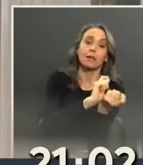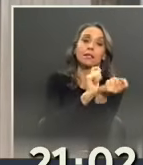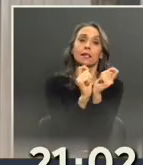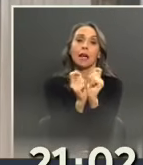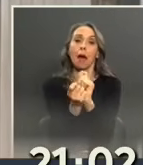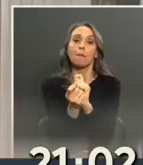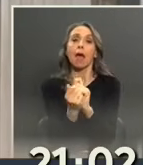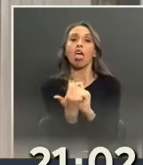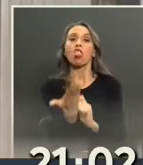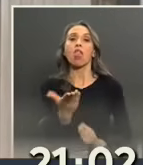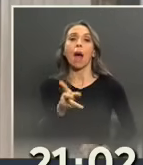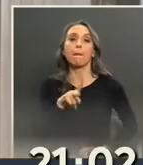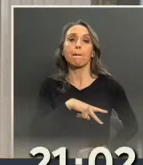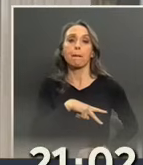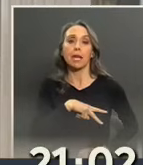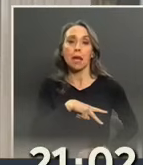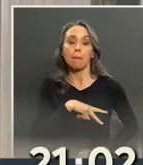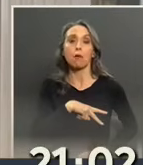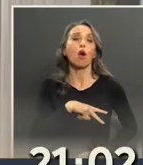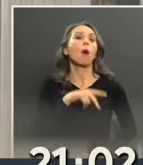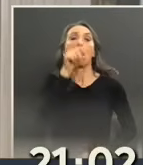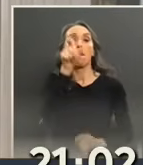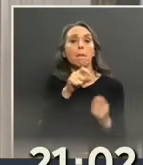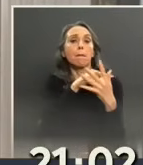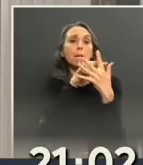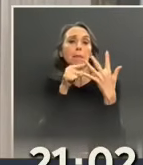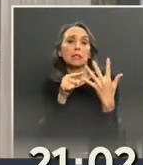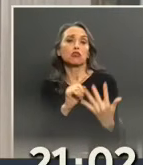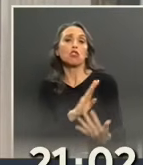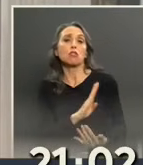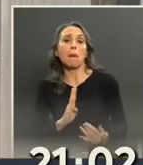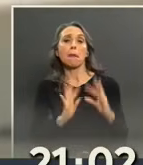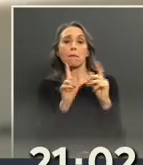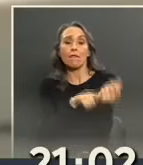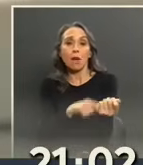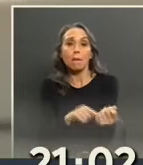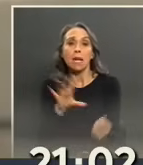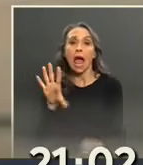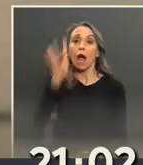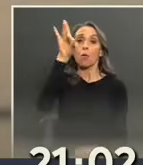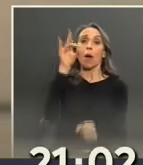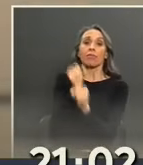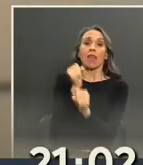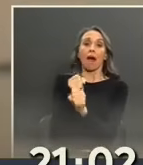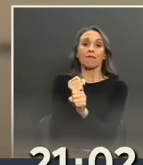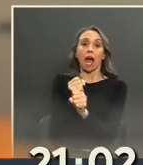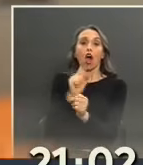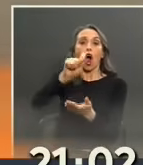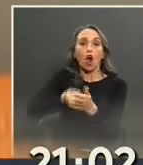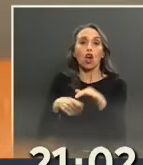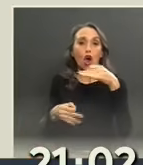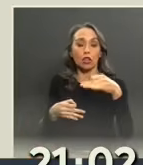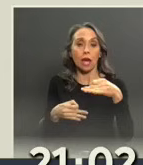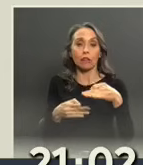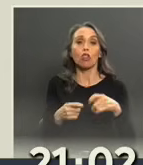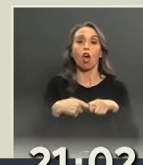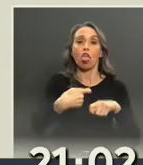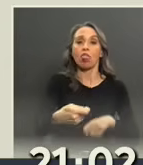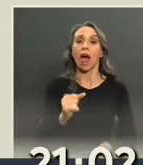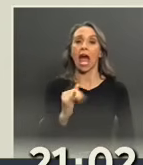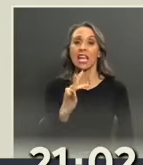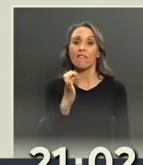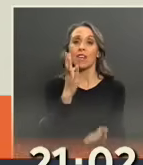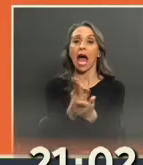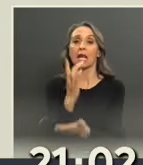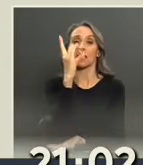premio para cuando un miembro de esa familia encuentra trabajo formal. Además de extender el IFE universal hasta diciembre, se